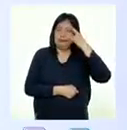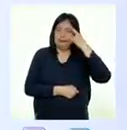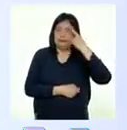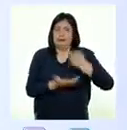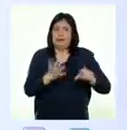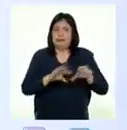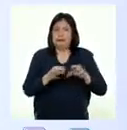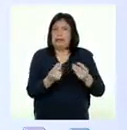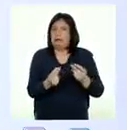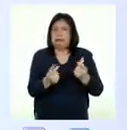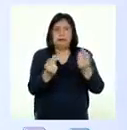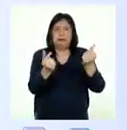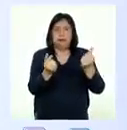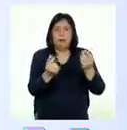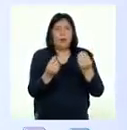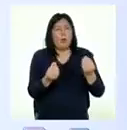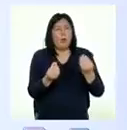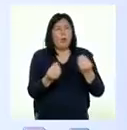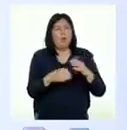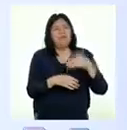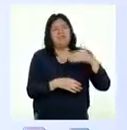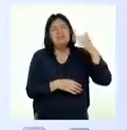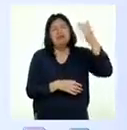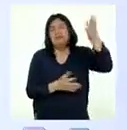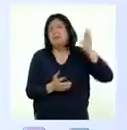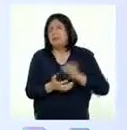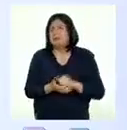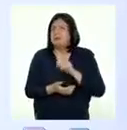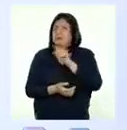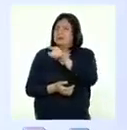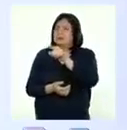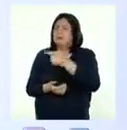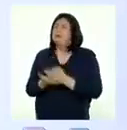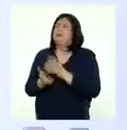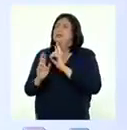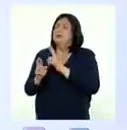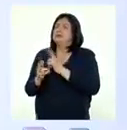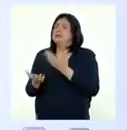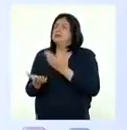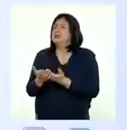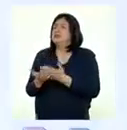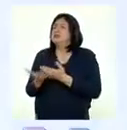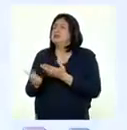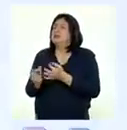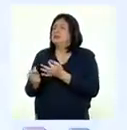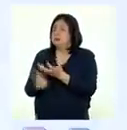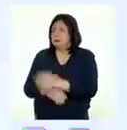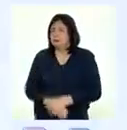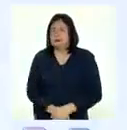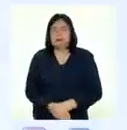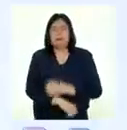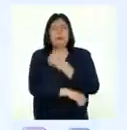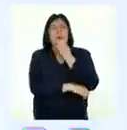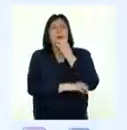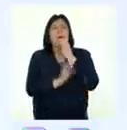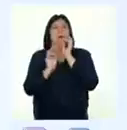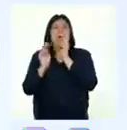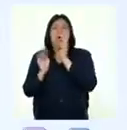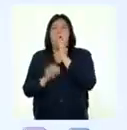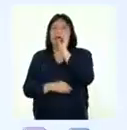acciones inmediatamente o a futuro? Sustenta tu respuesta. ¡Wow,